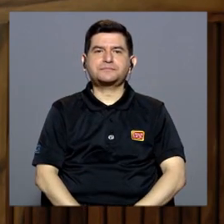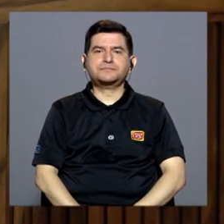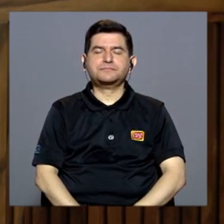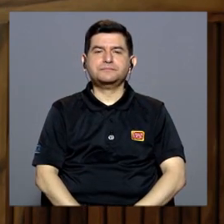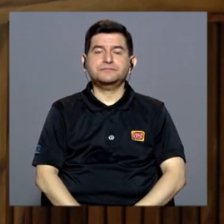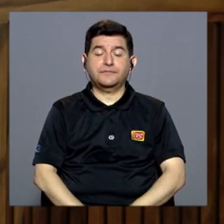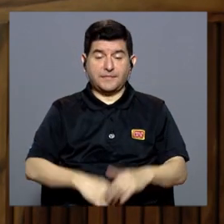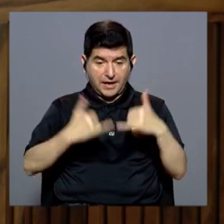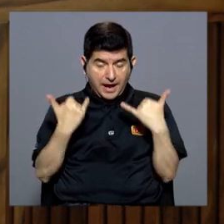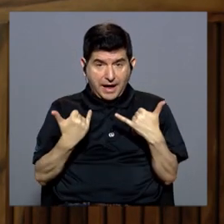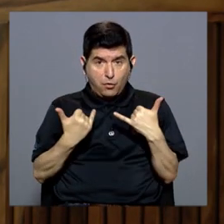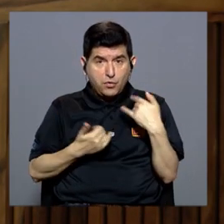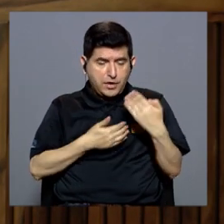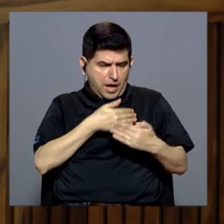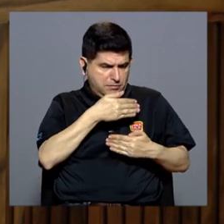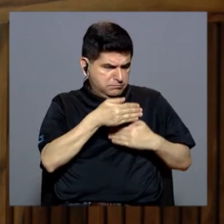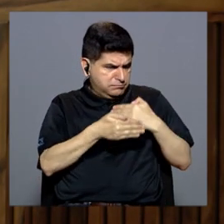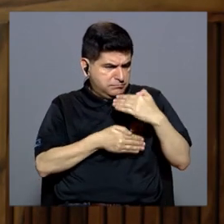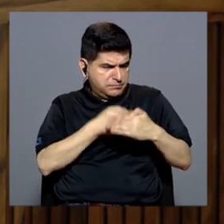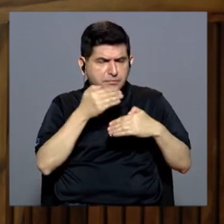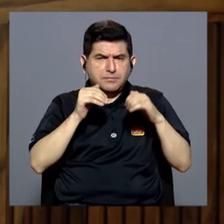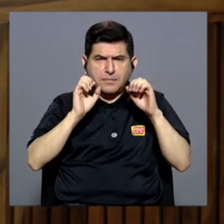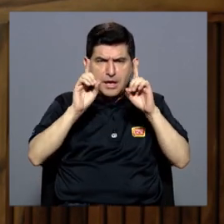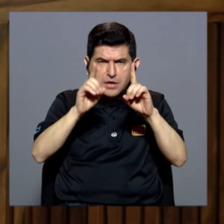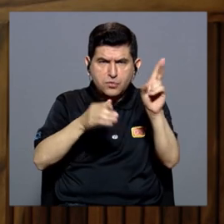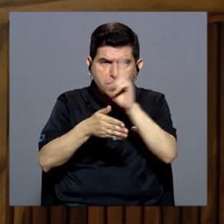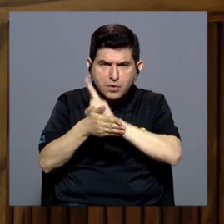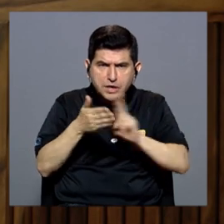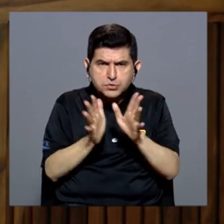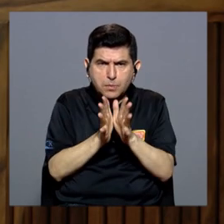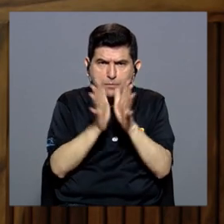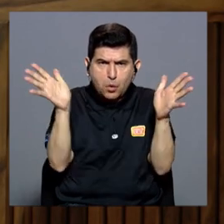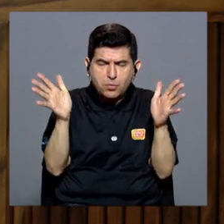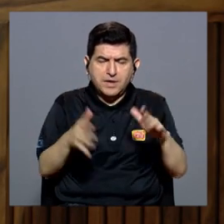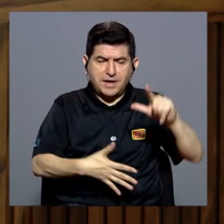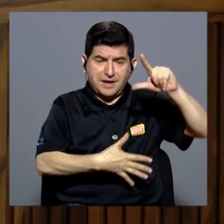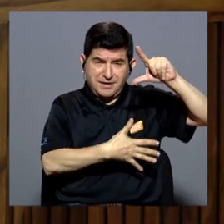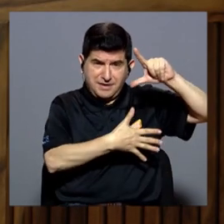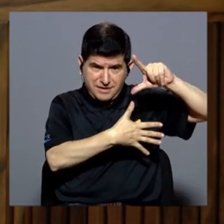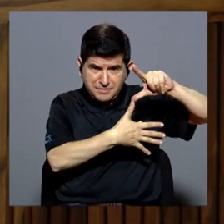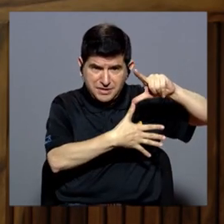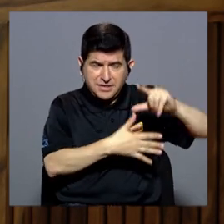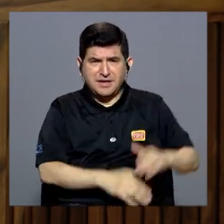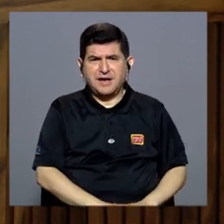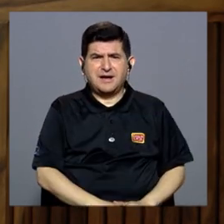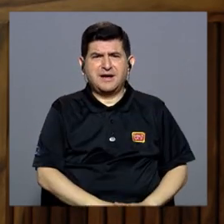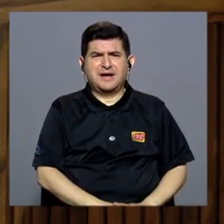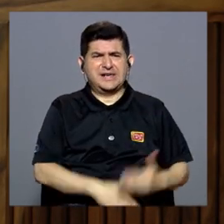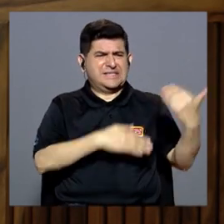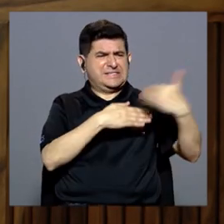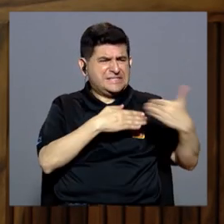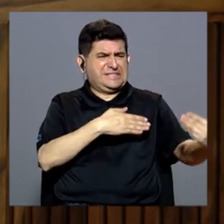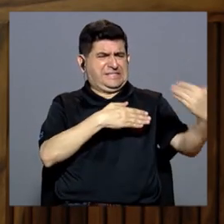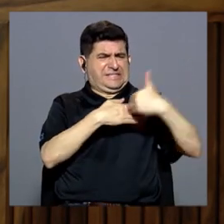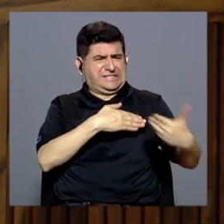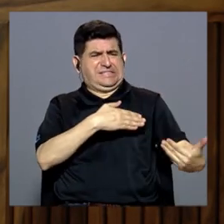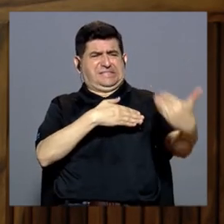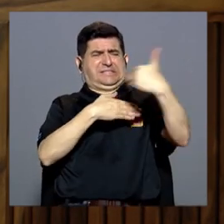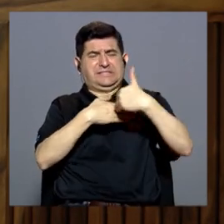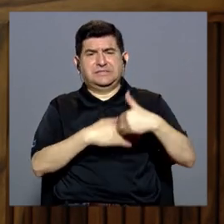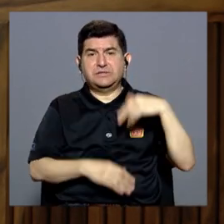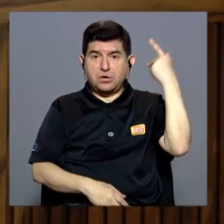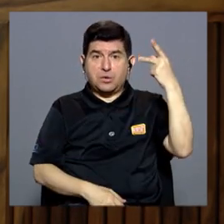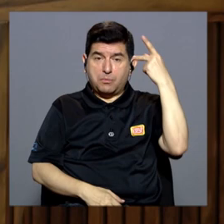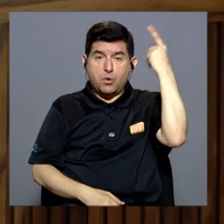Estamos en un proceso en que la educación superior pública en América Latina está siendo avasallada por